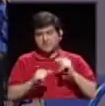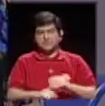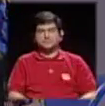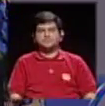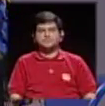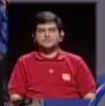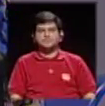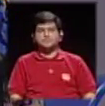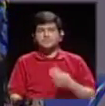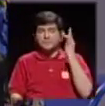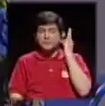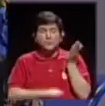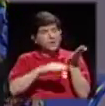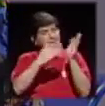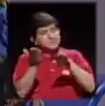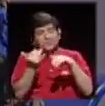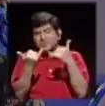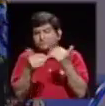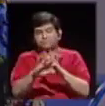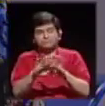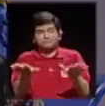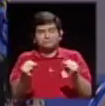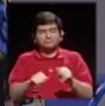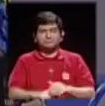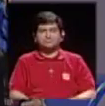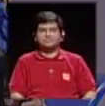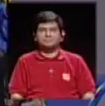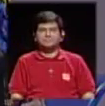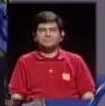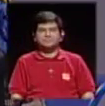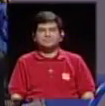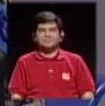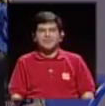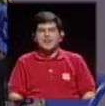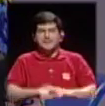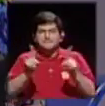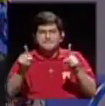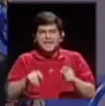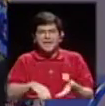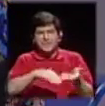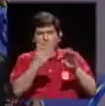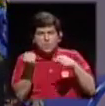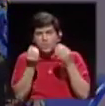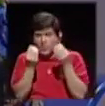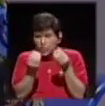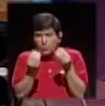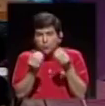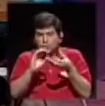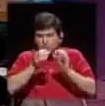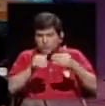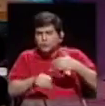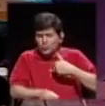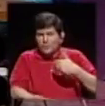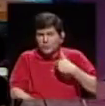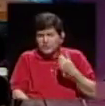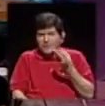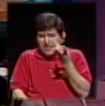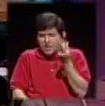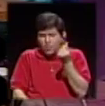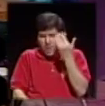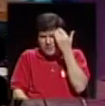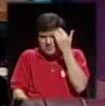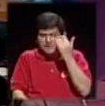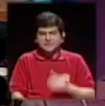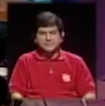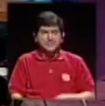Porque las que murieron, murieron. Entonces... Pero murieron muchas, ¿no? ¿Hay algún dato que diga, que sepamos?